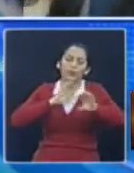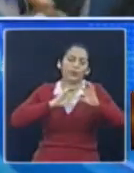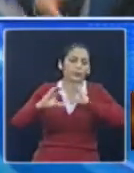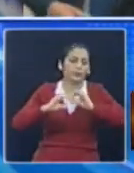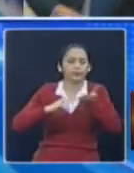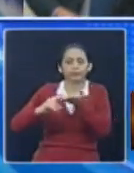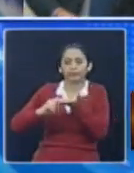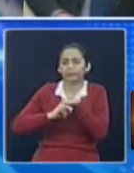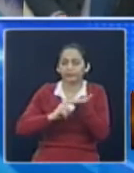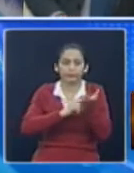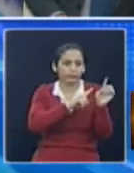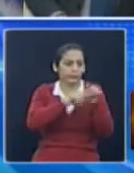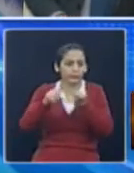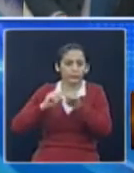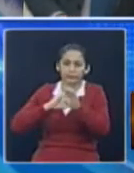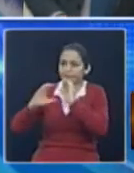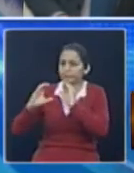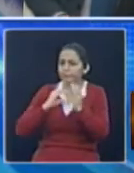la unidad.